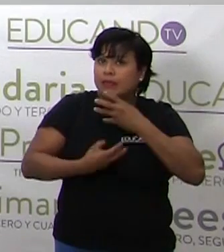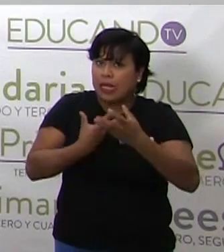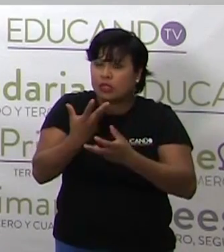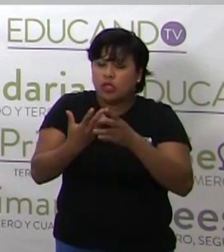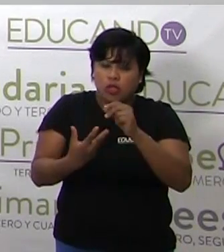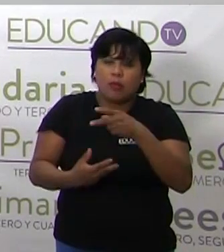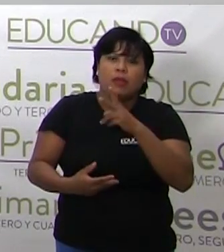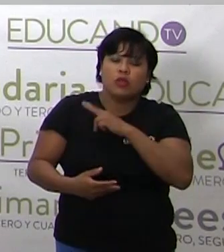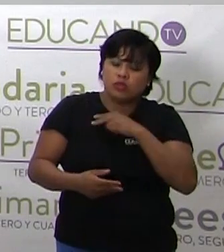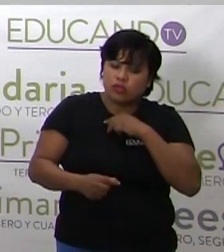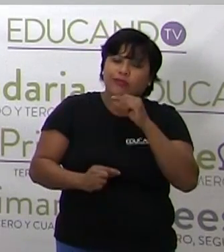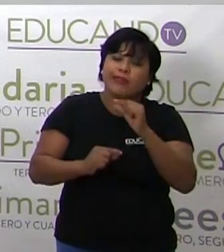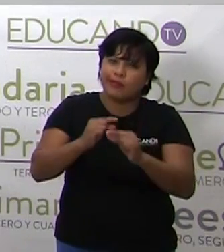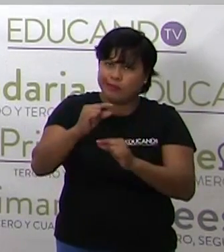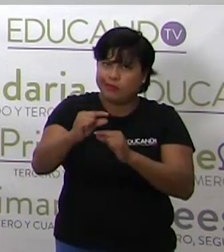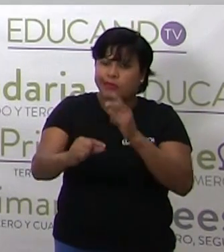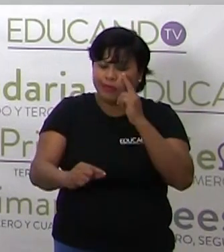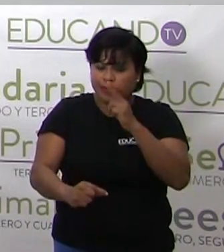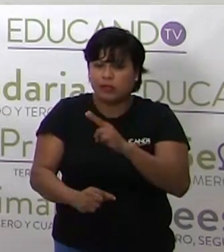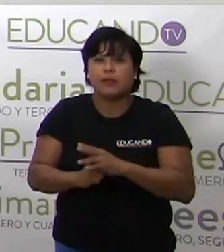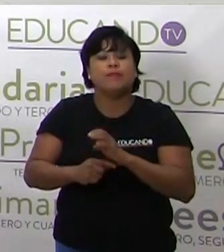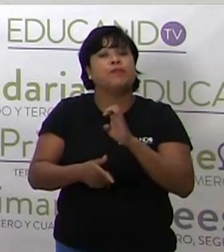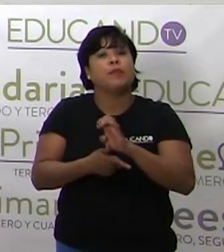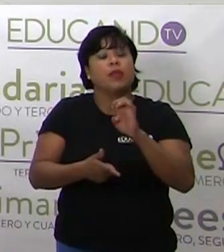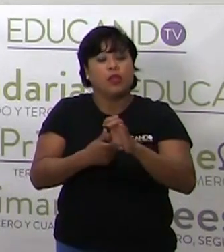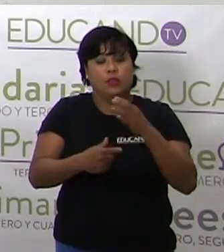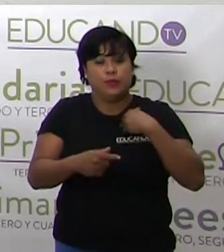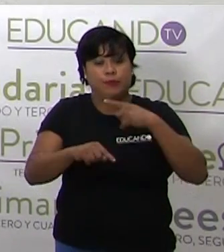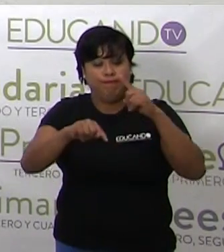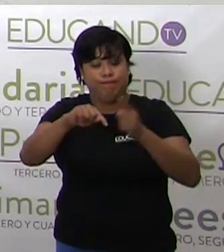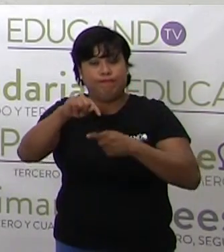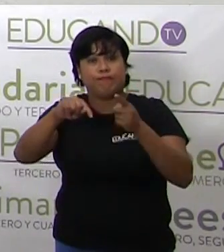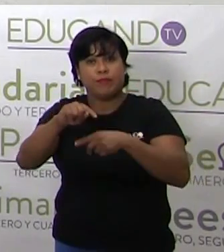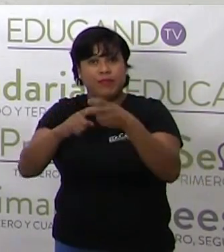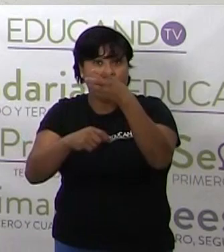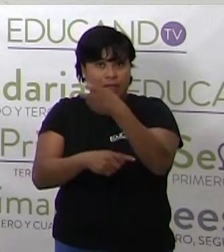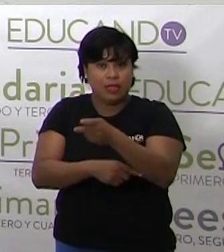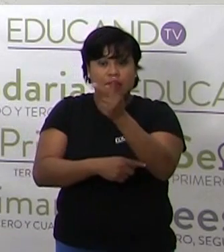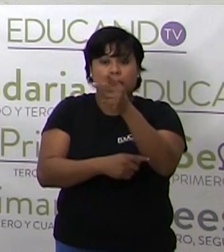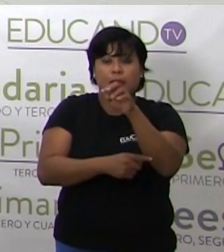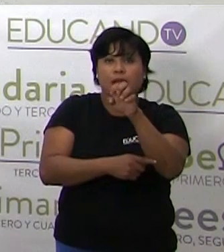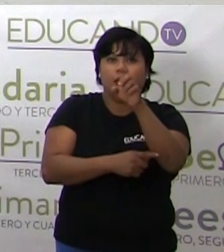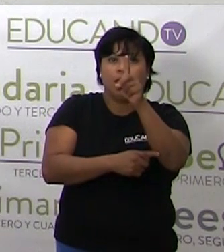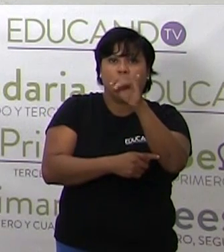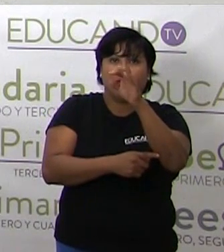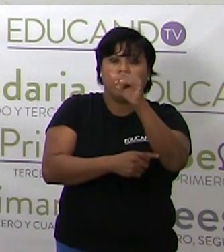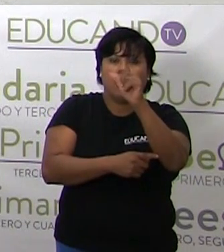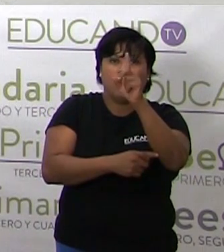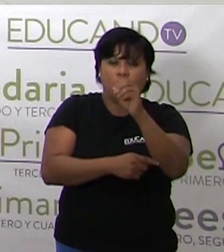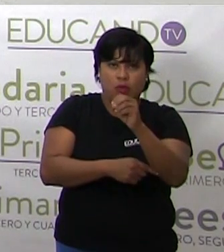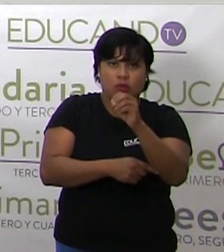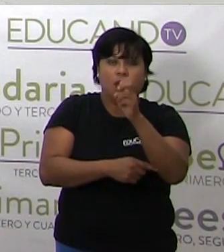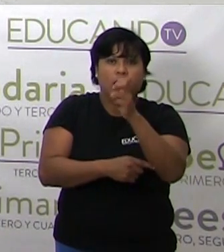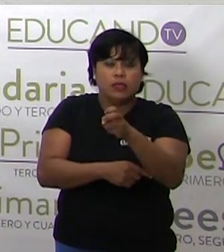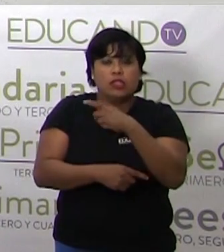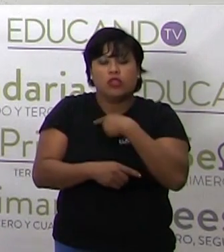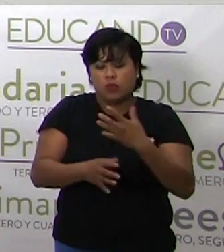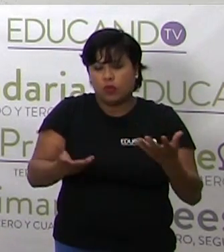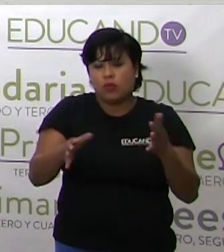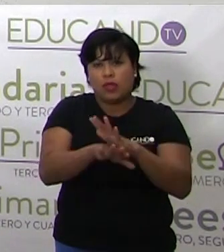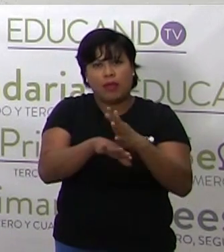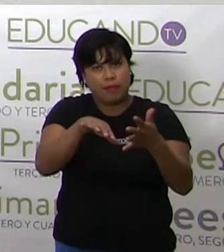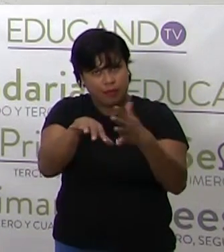verlo poco a poco. Entonces, voy a quitar estos predicados y los voy a